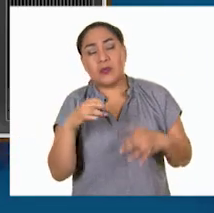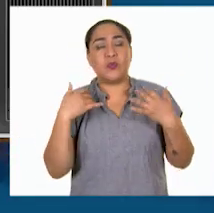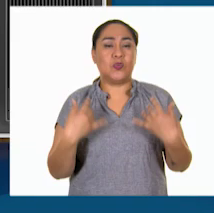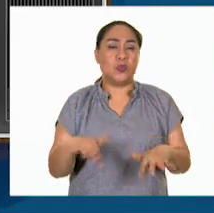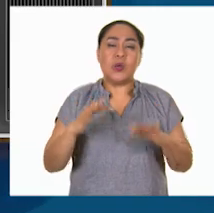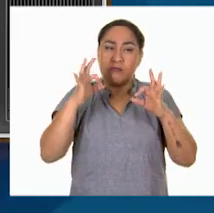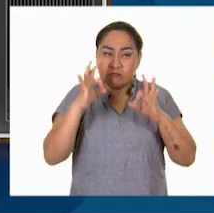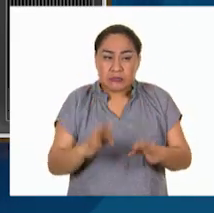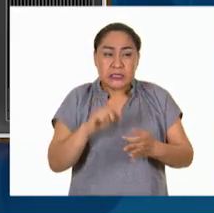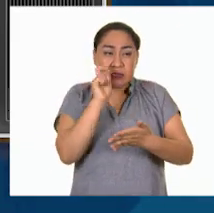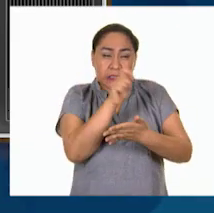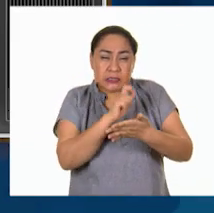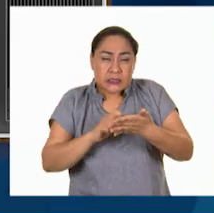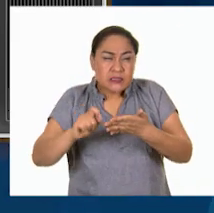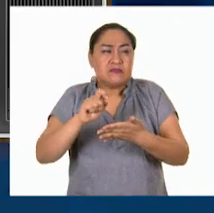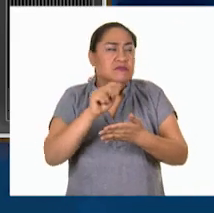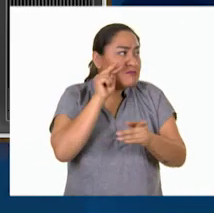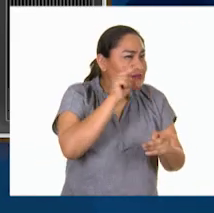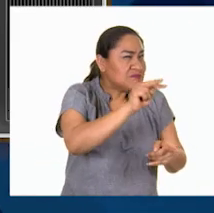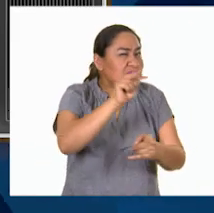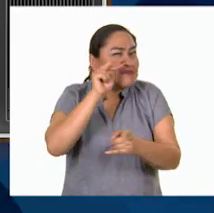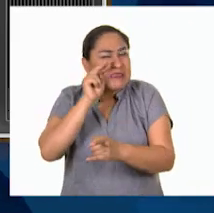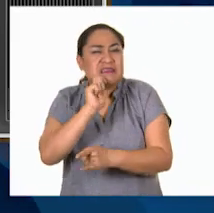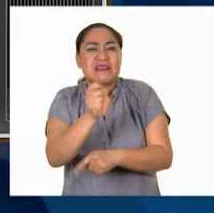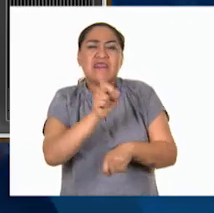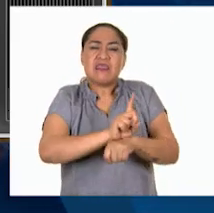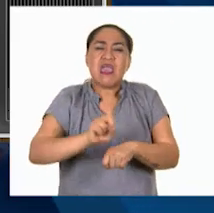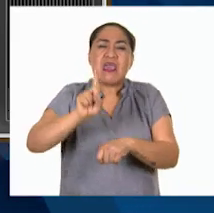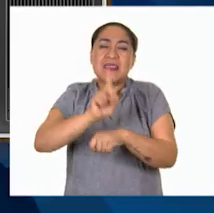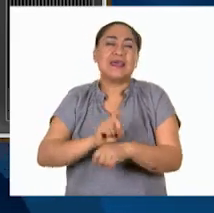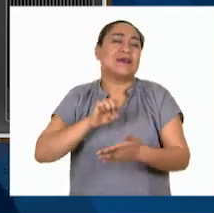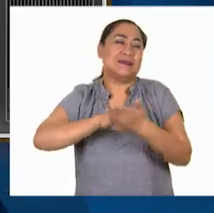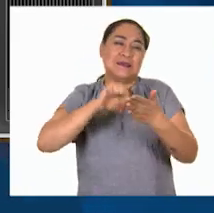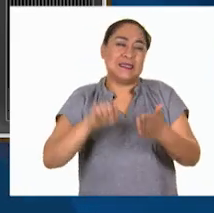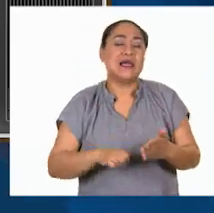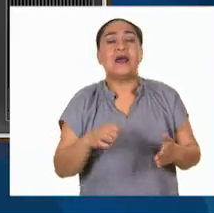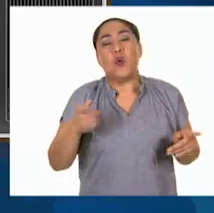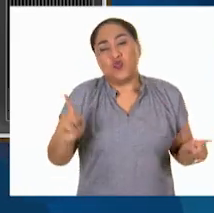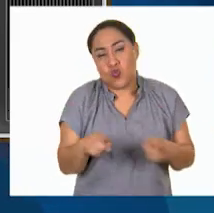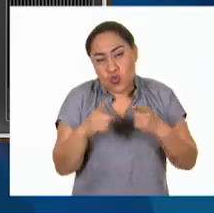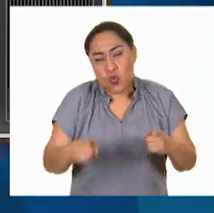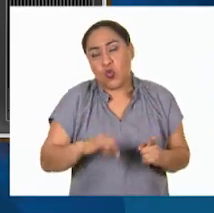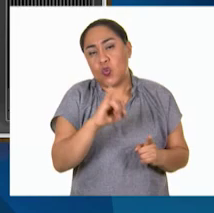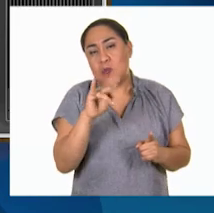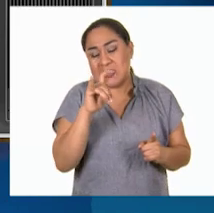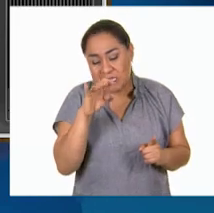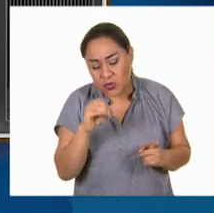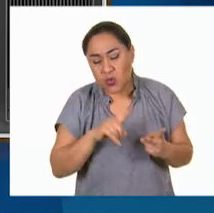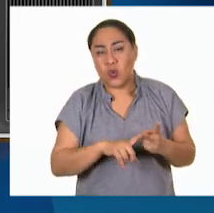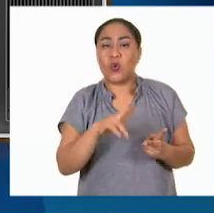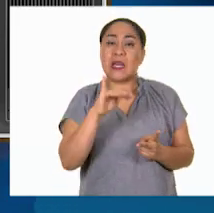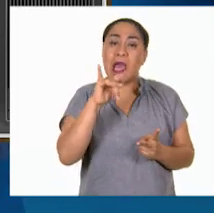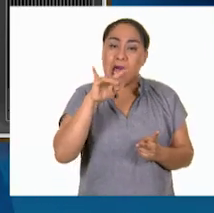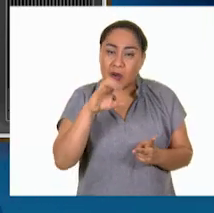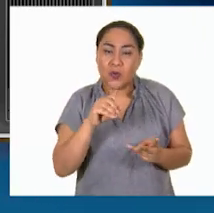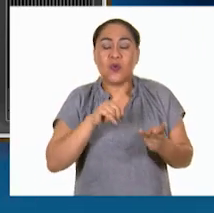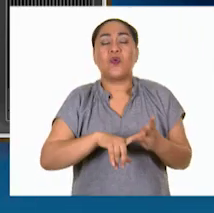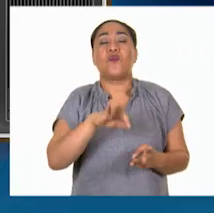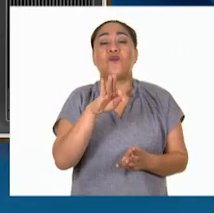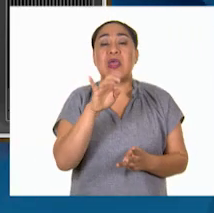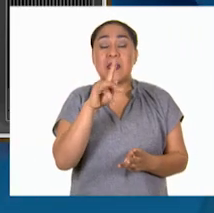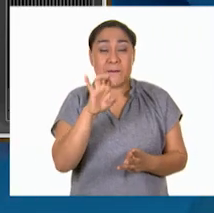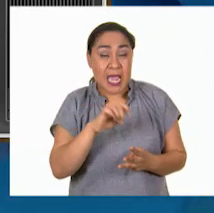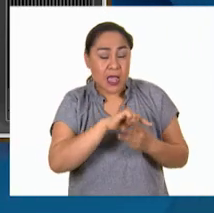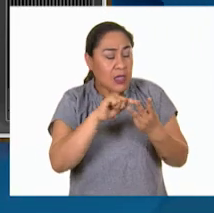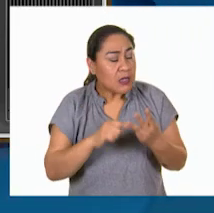vigorosos grabados con escenas de la vida diaria. Músicos como Juventino Rosas, Ricardo Castro y Felipe Villanueva